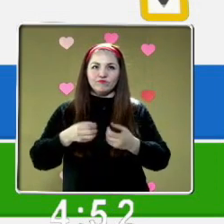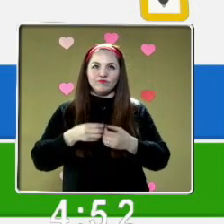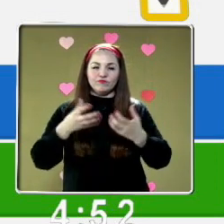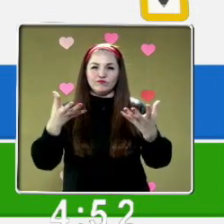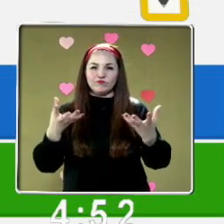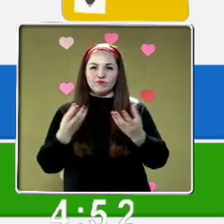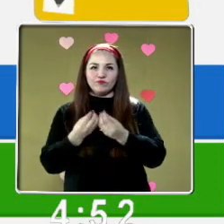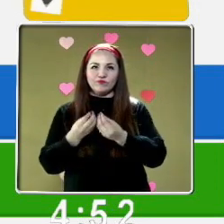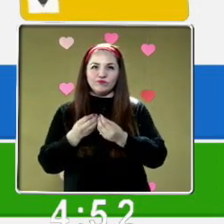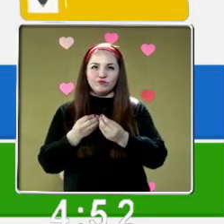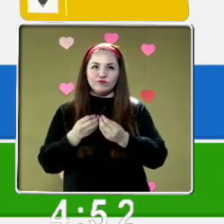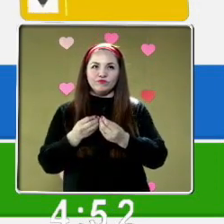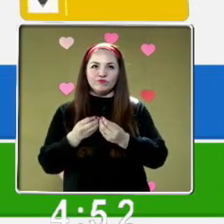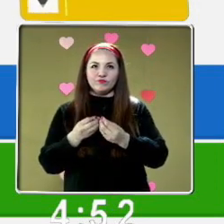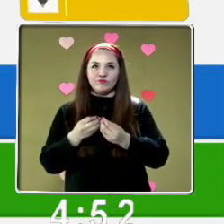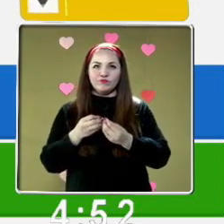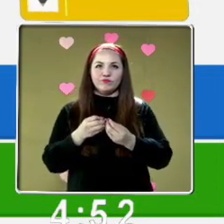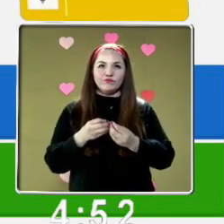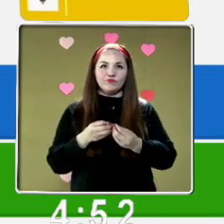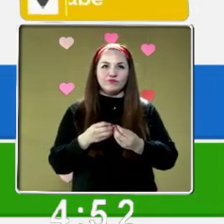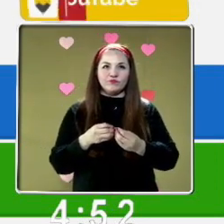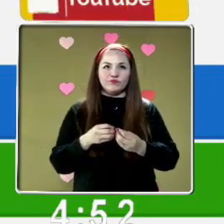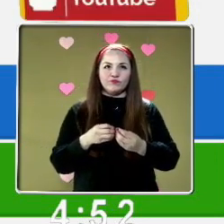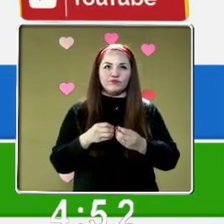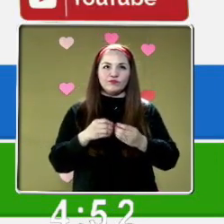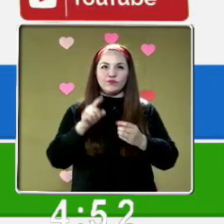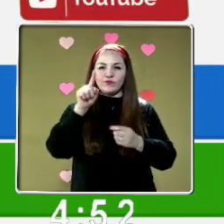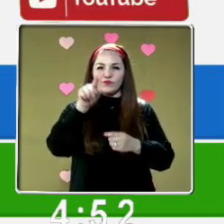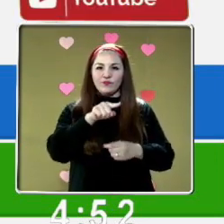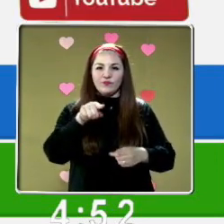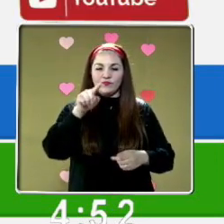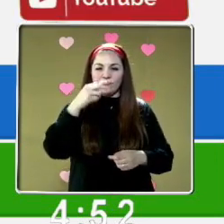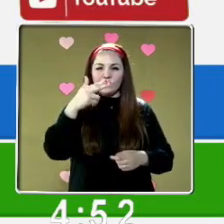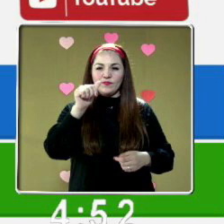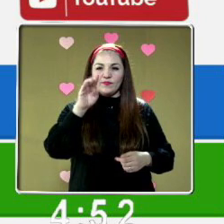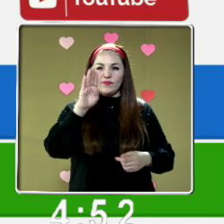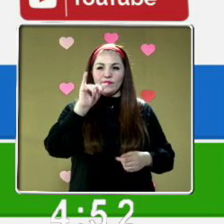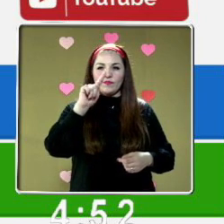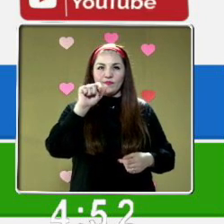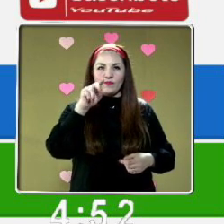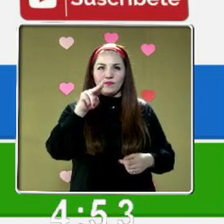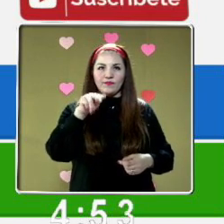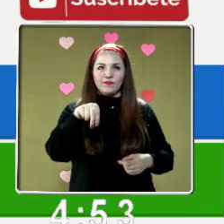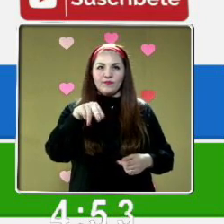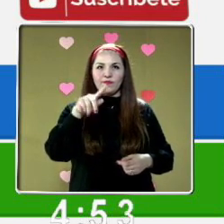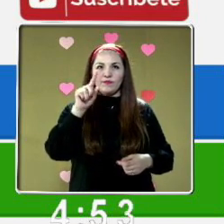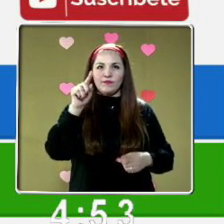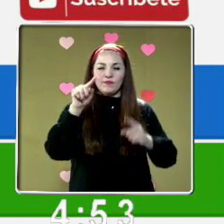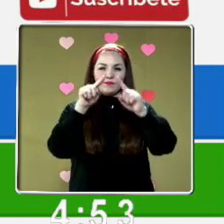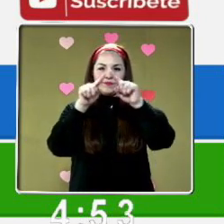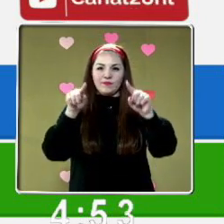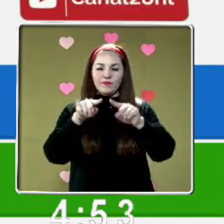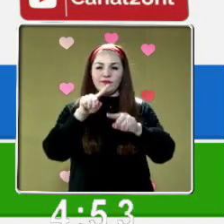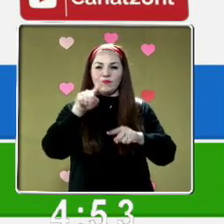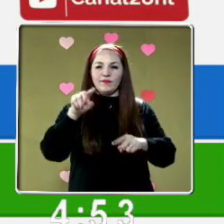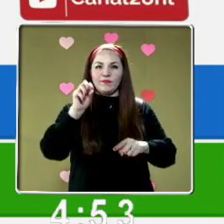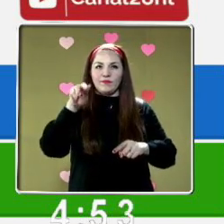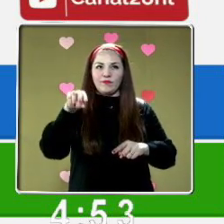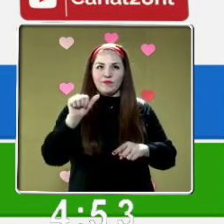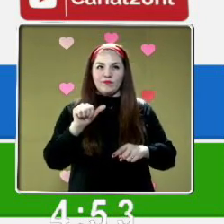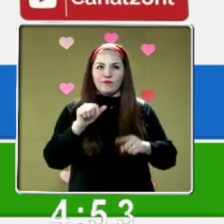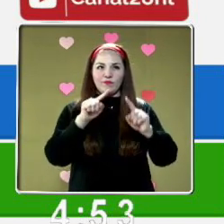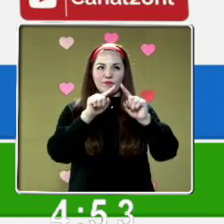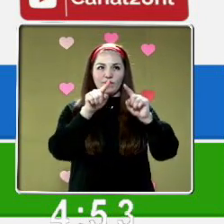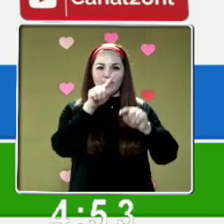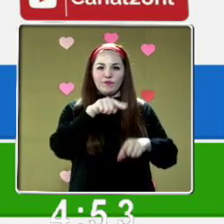junto con su ambiente abiótico. Triángulo, tenemos hábitat, rombo, zona, círculo, ecosistema y cuadrado, vegetación.